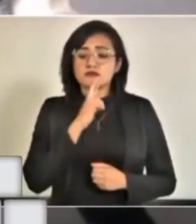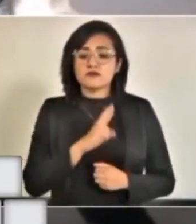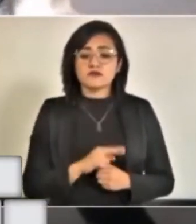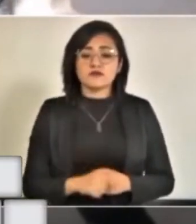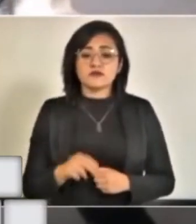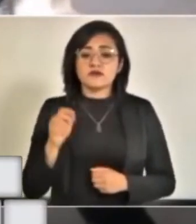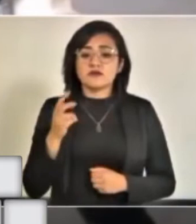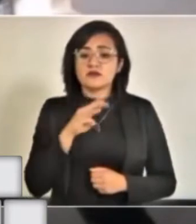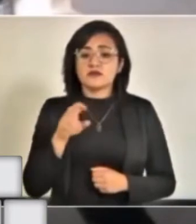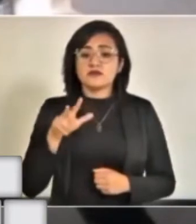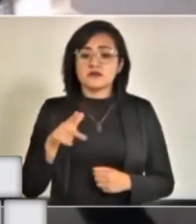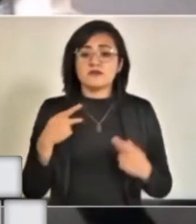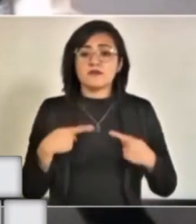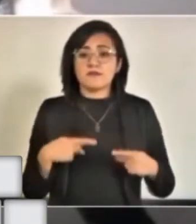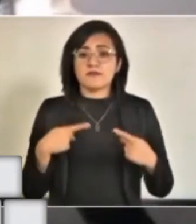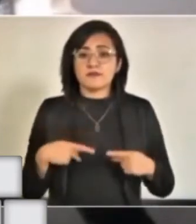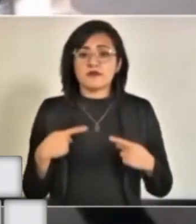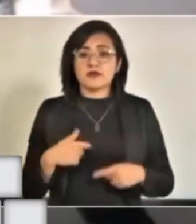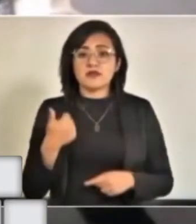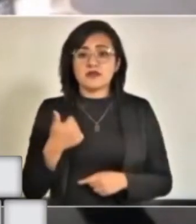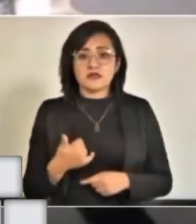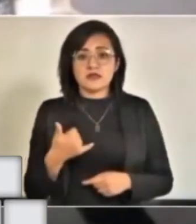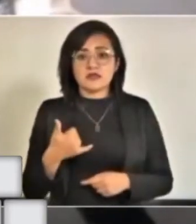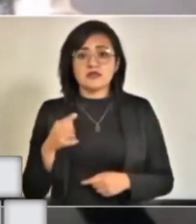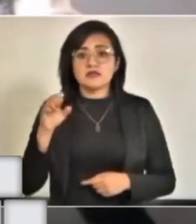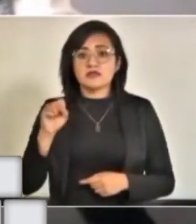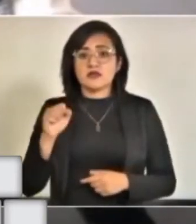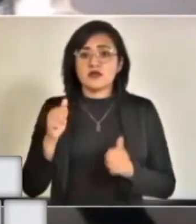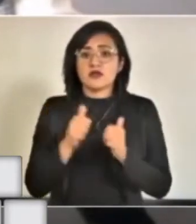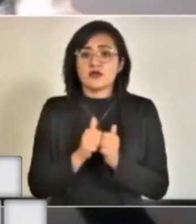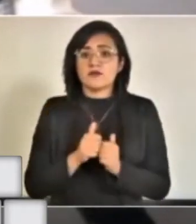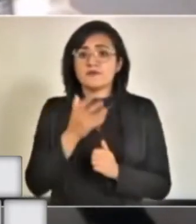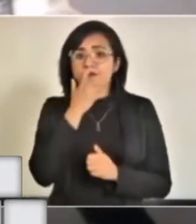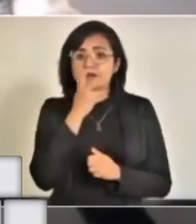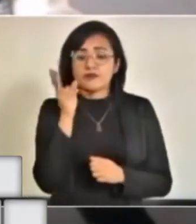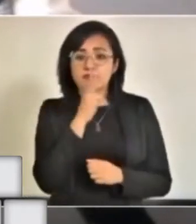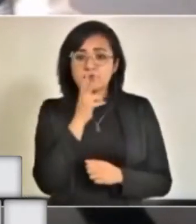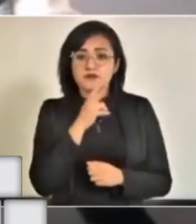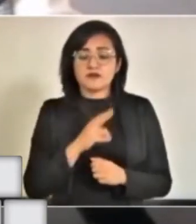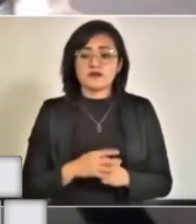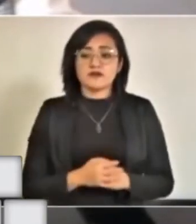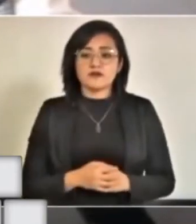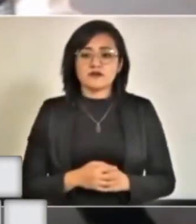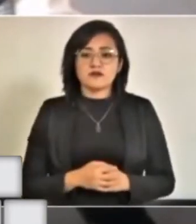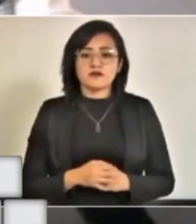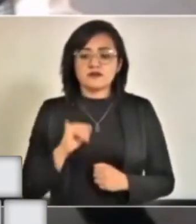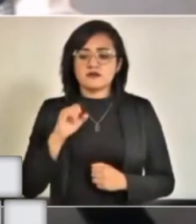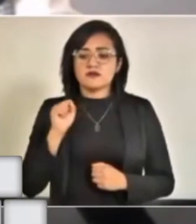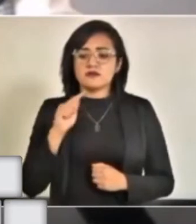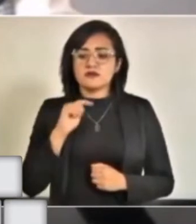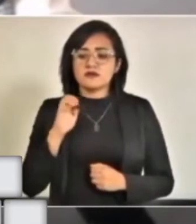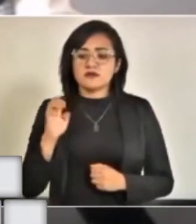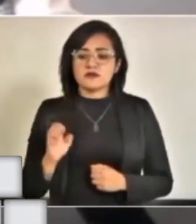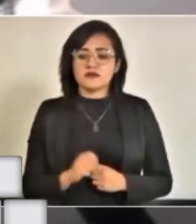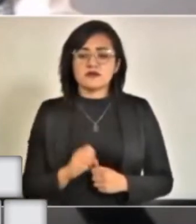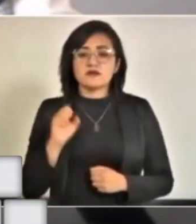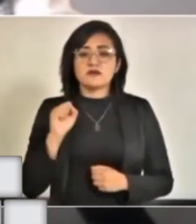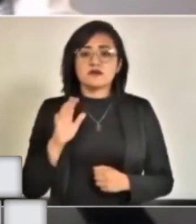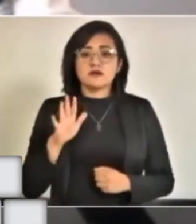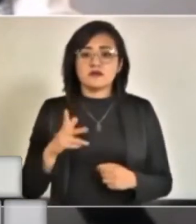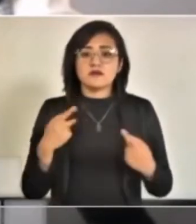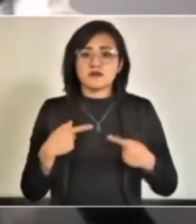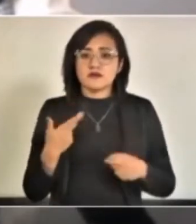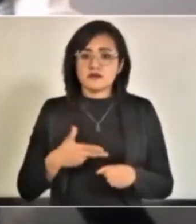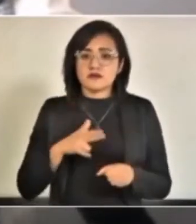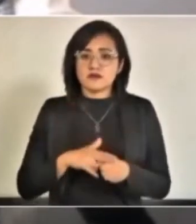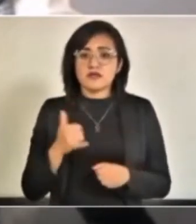318 pacientes y 60 con ventilación asistida 'lista 65 pacientes